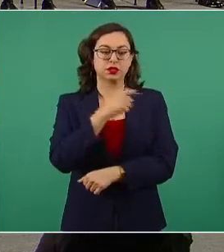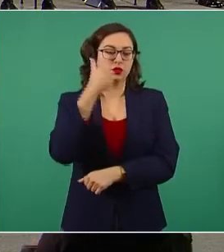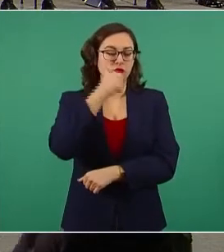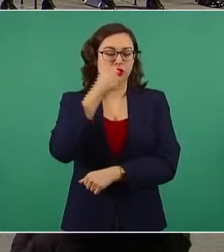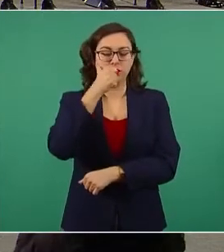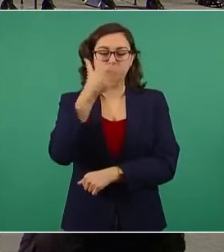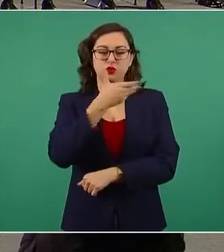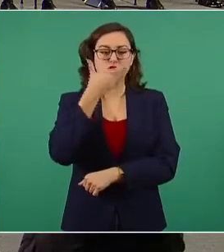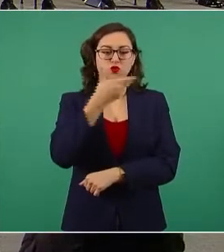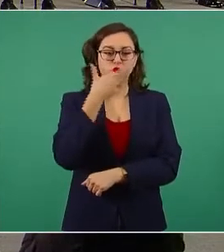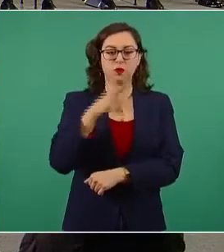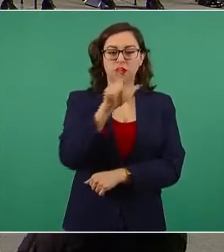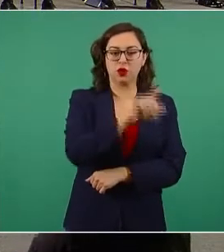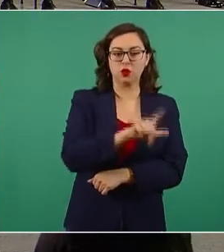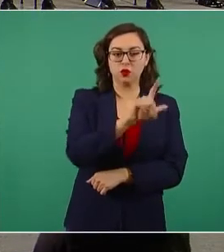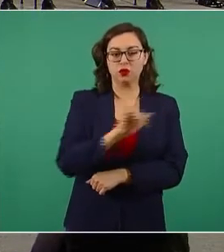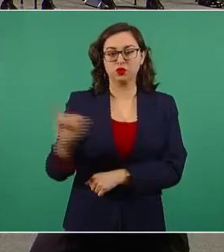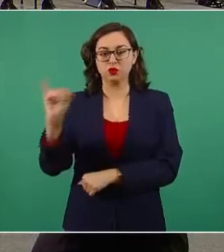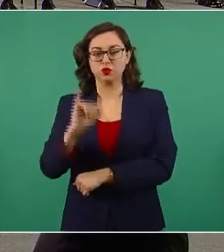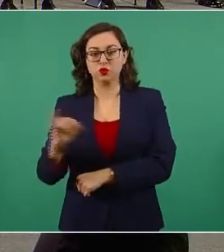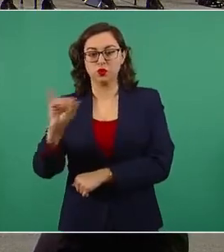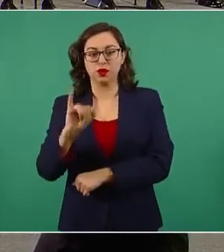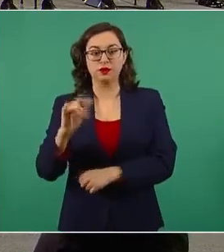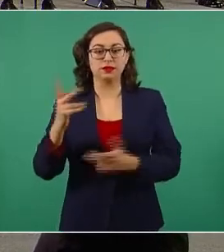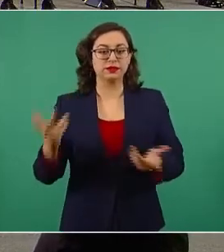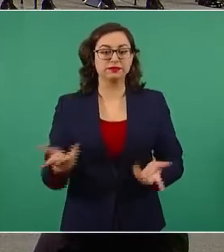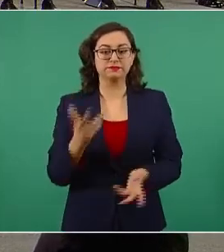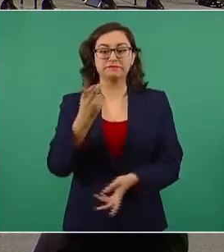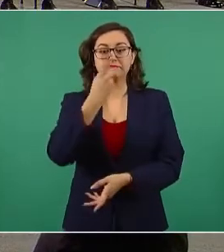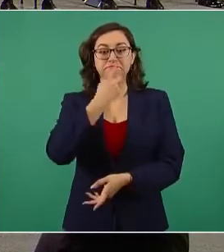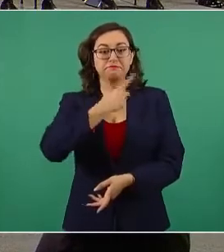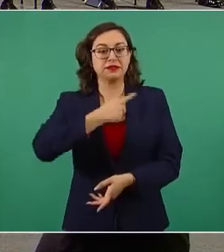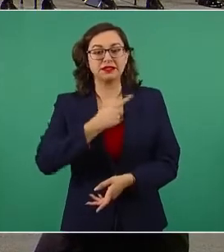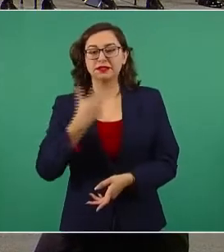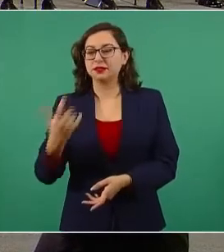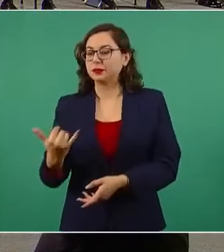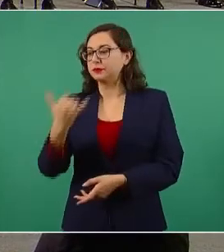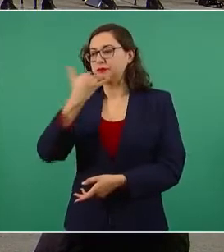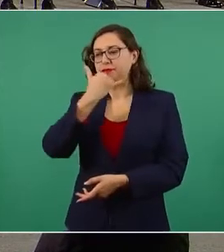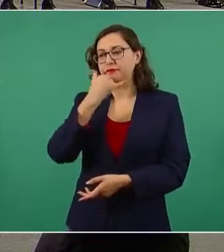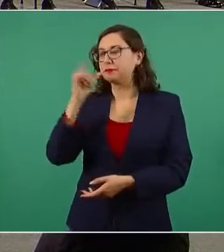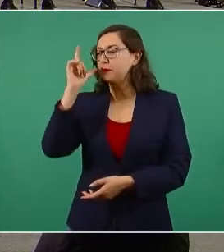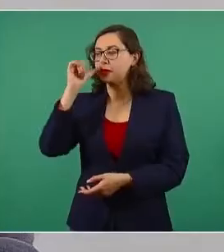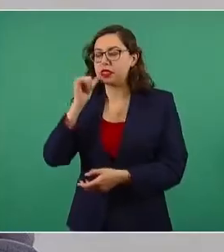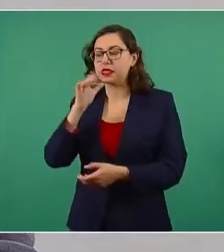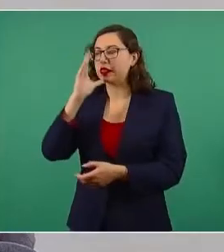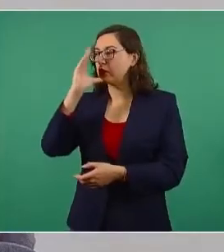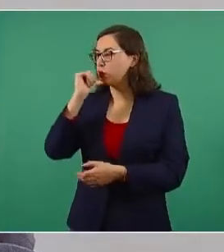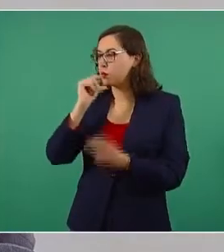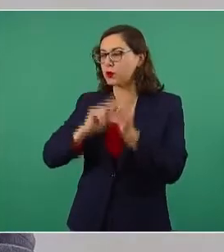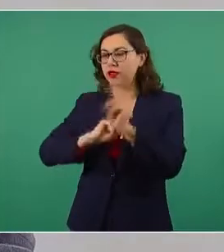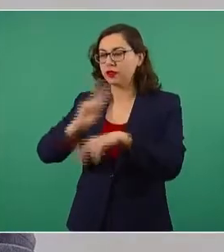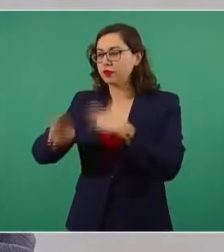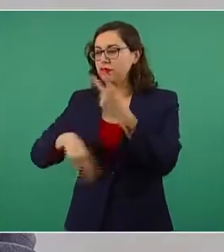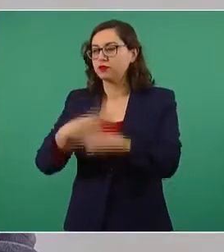jueves. Comentaba de que no nos iba a acompañar porque iba a ir a que le